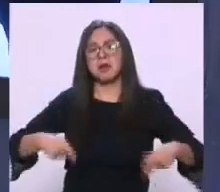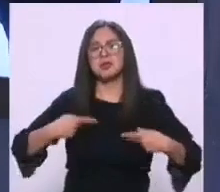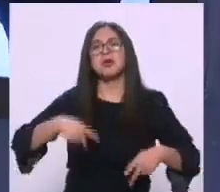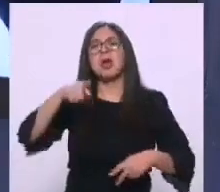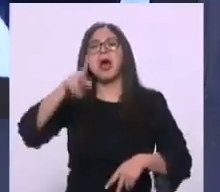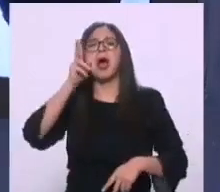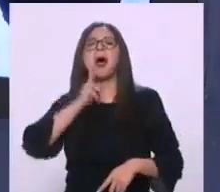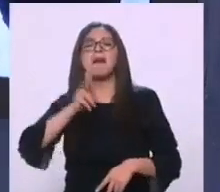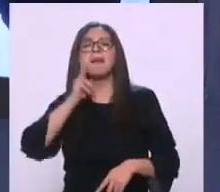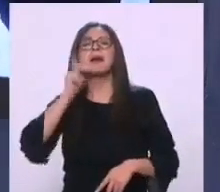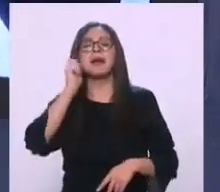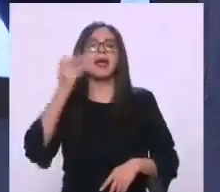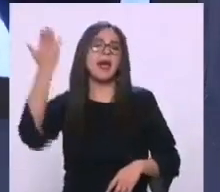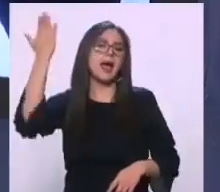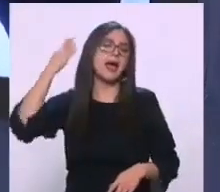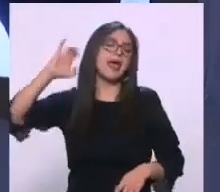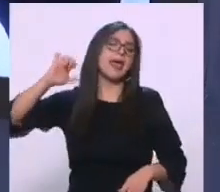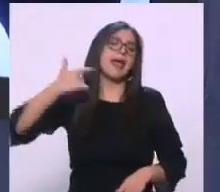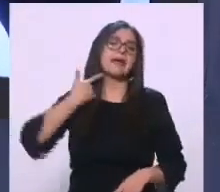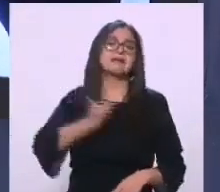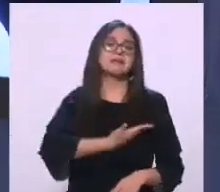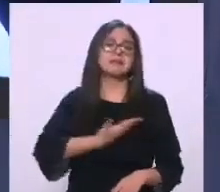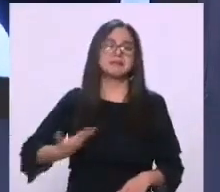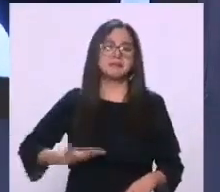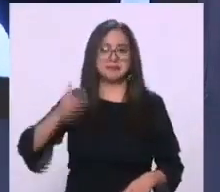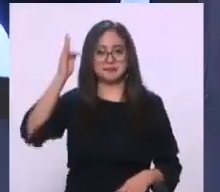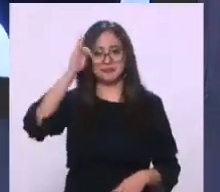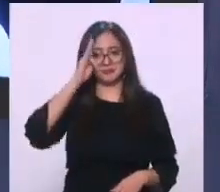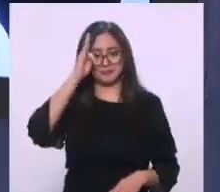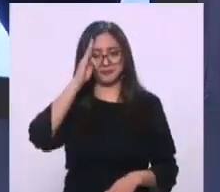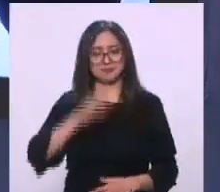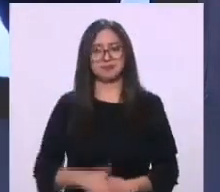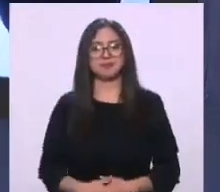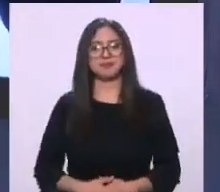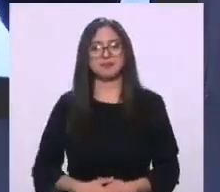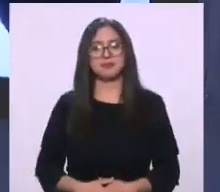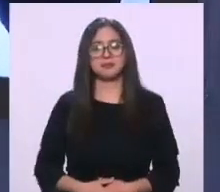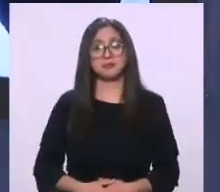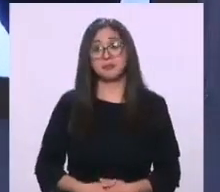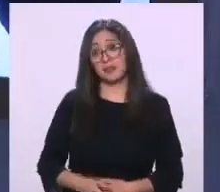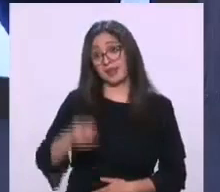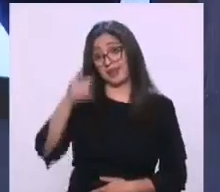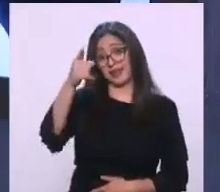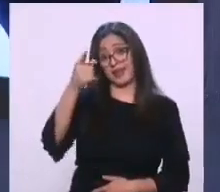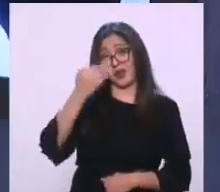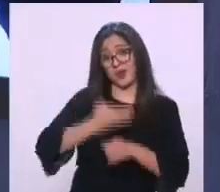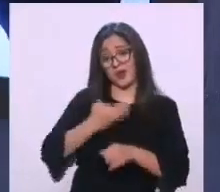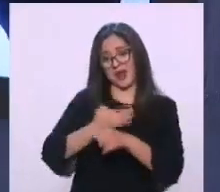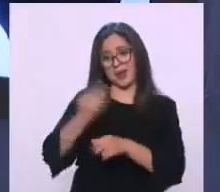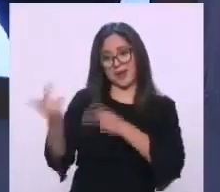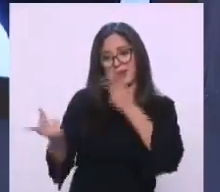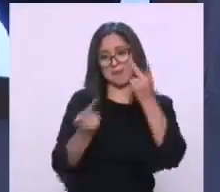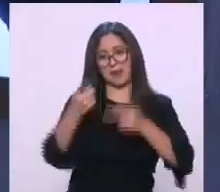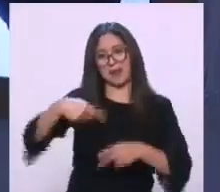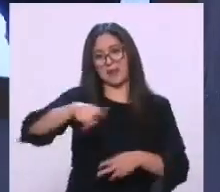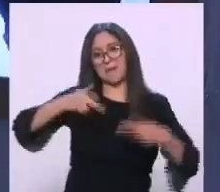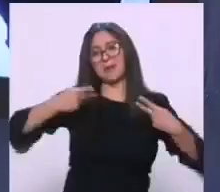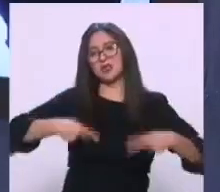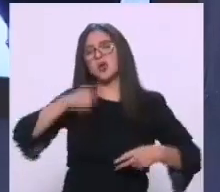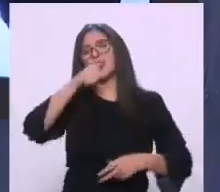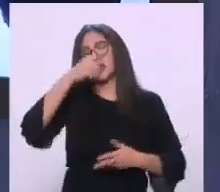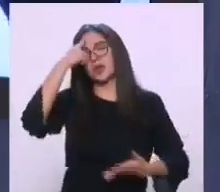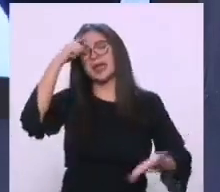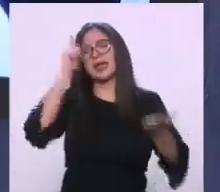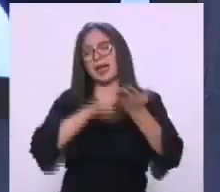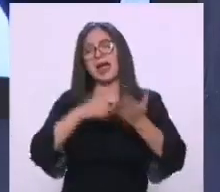esta versión del expresidente Calderón. Esa pregunta a la ciudadanía, ¿qué opinan los ciudadanos de la administración de Felipe Calderón? Sobre todo